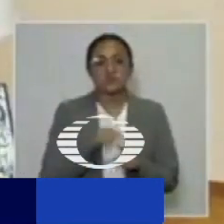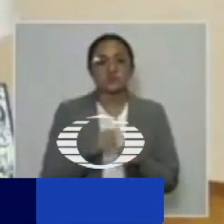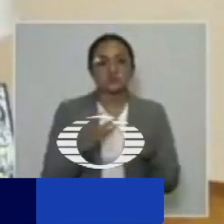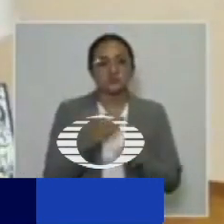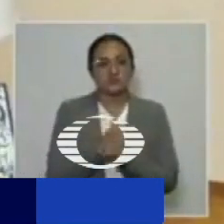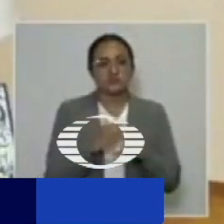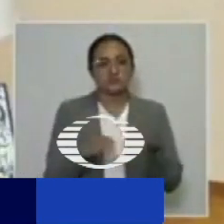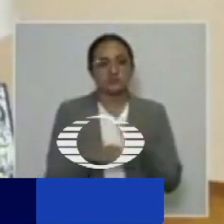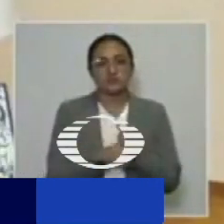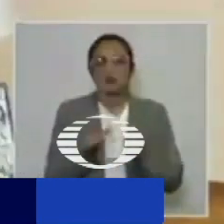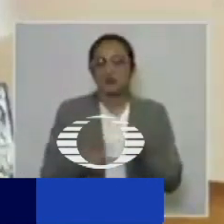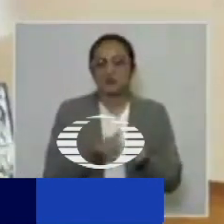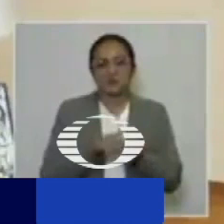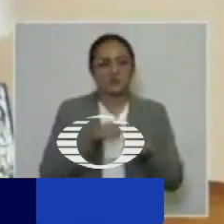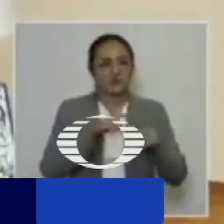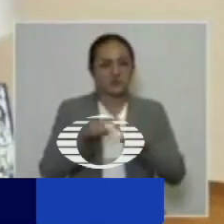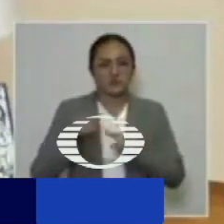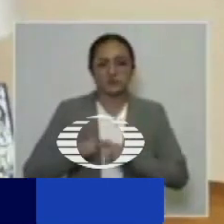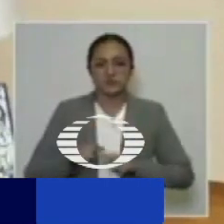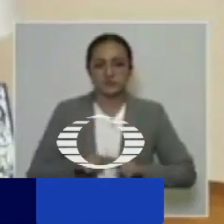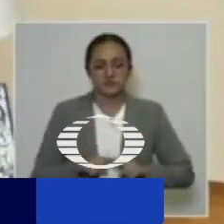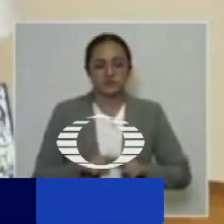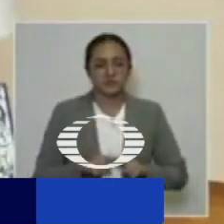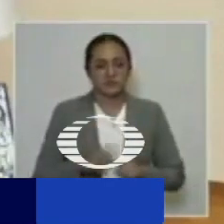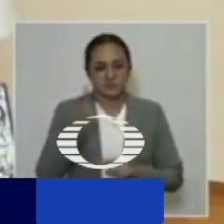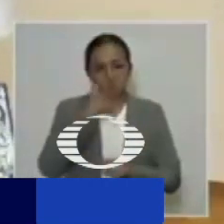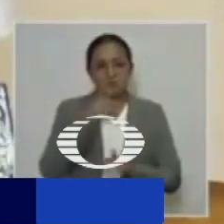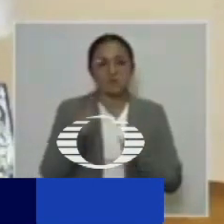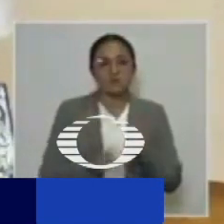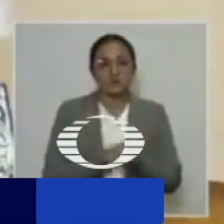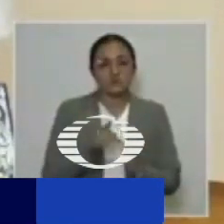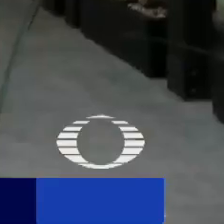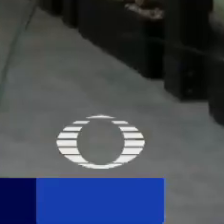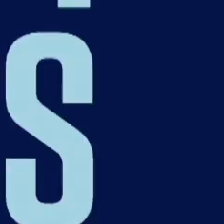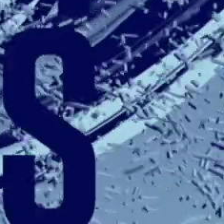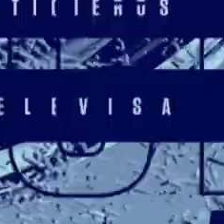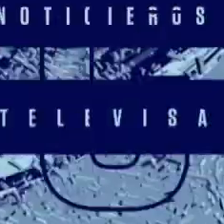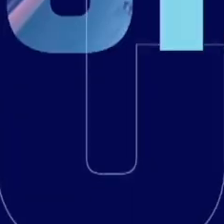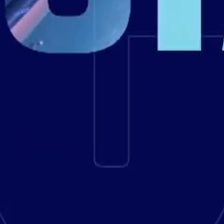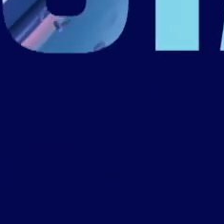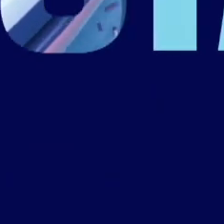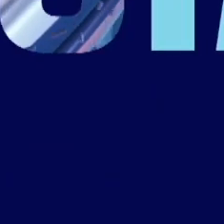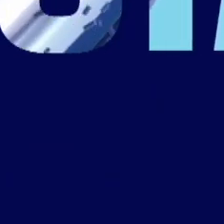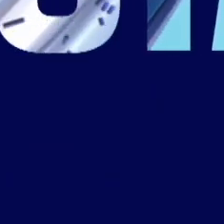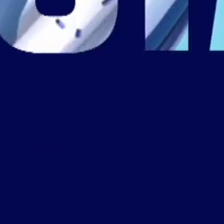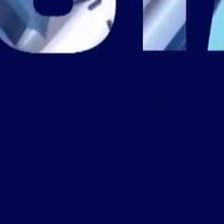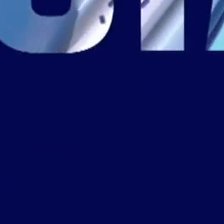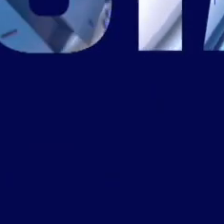cosas en varios lugares para que no vuelva a haber tentaciones.